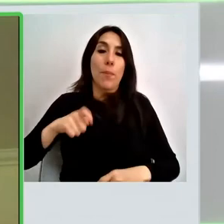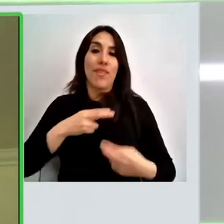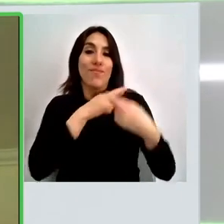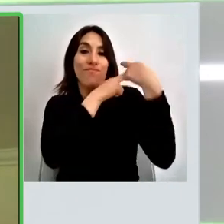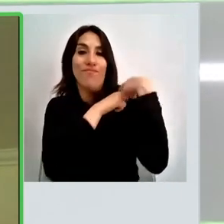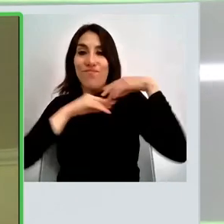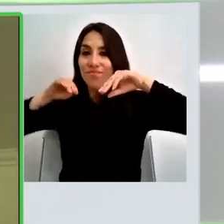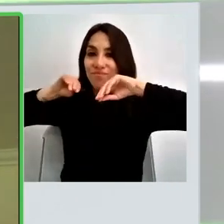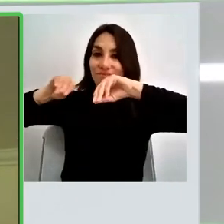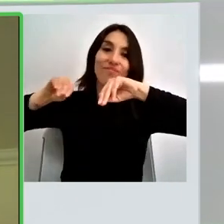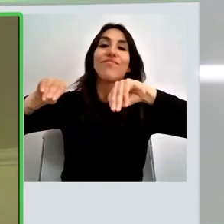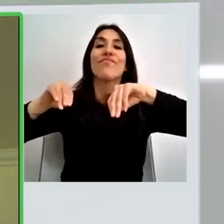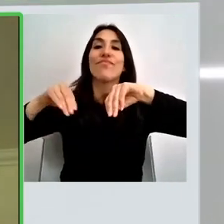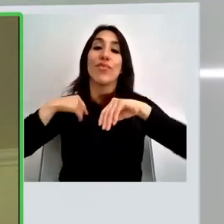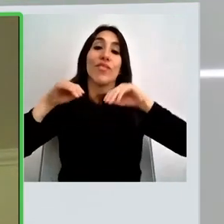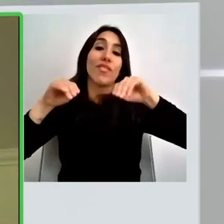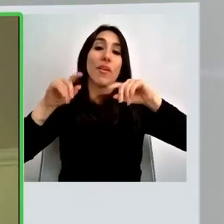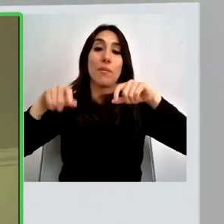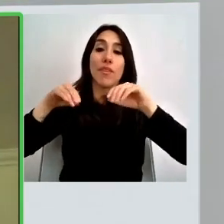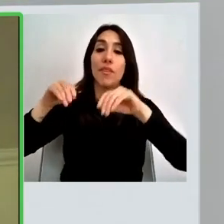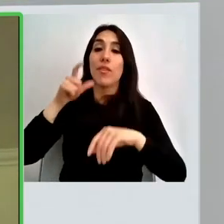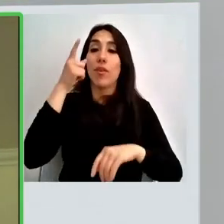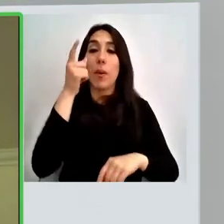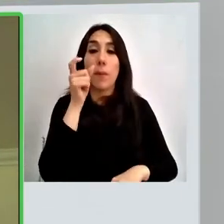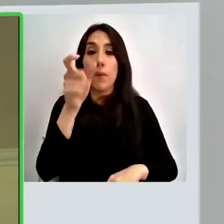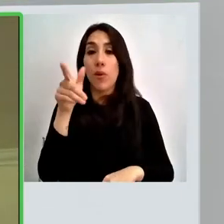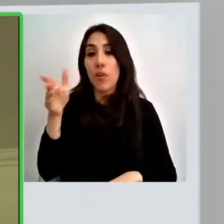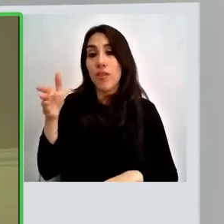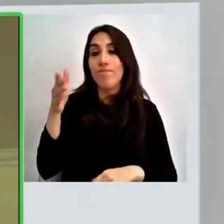de personas con discapacidad